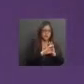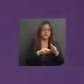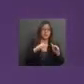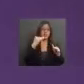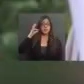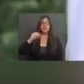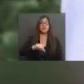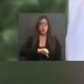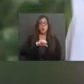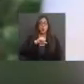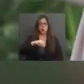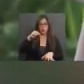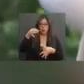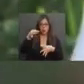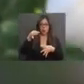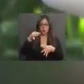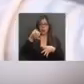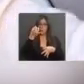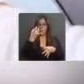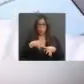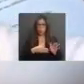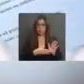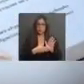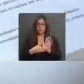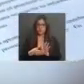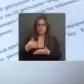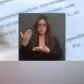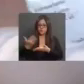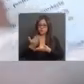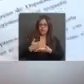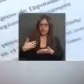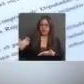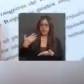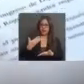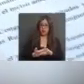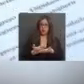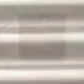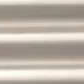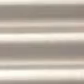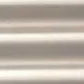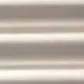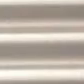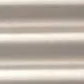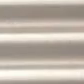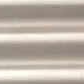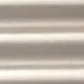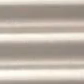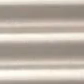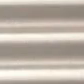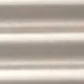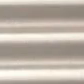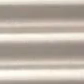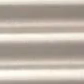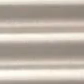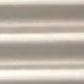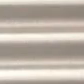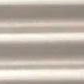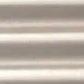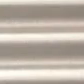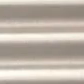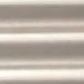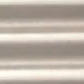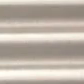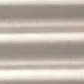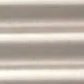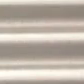educación? Entonces, eso no te lo proponía. Te decía, esta constitución va algunos que la defendían, ¿cierto? Va a acabar con la delincuencia. Pero